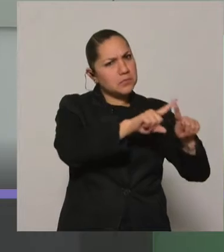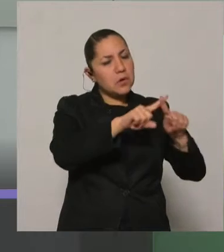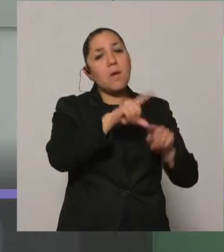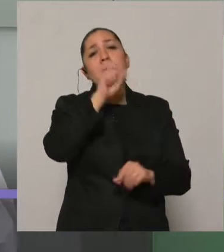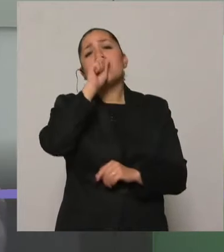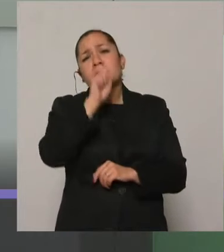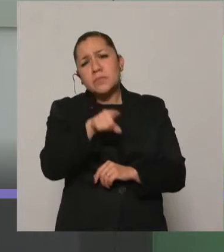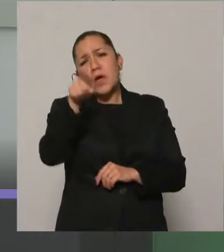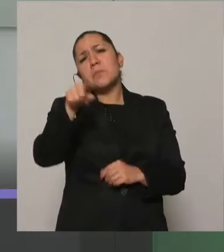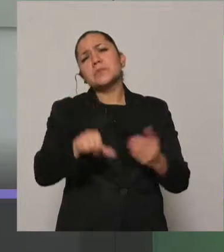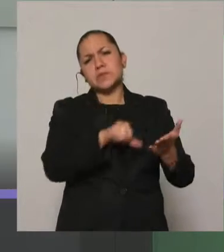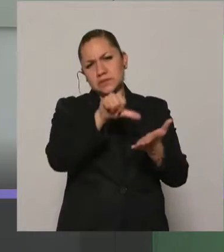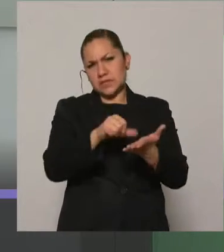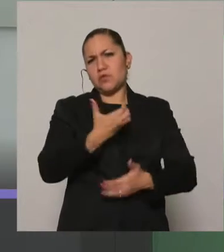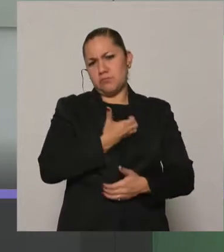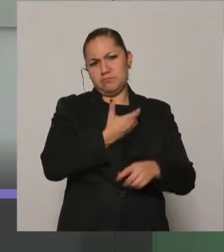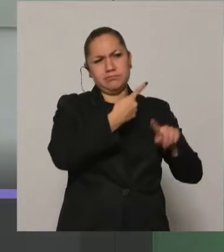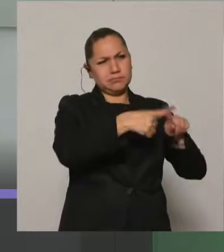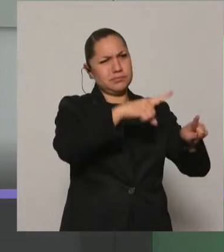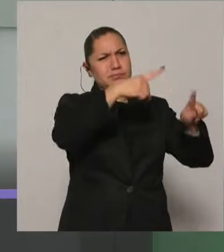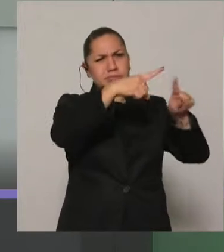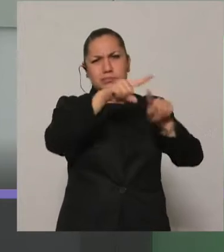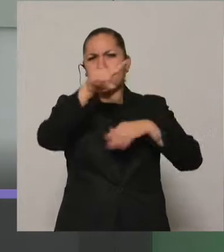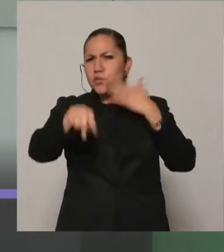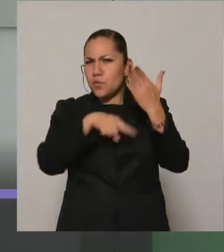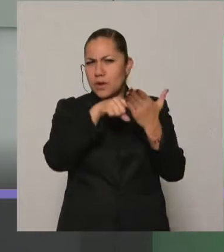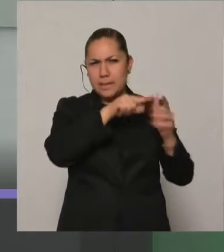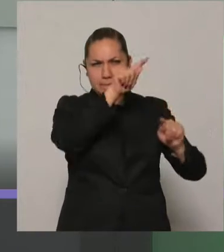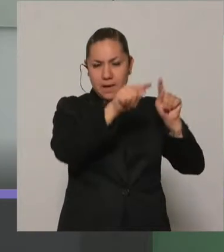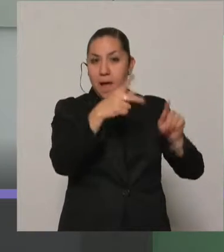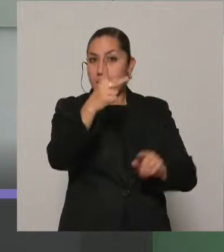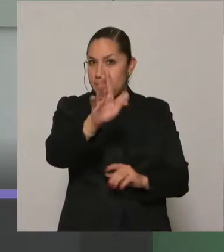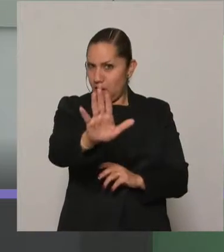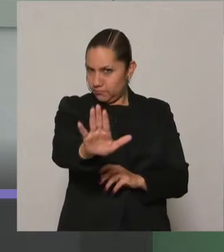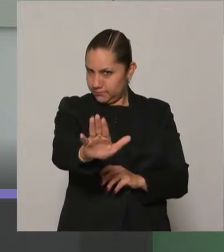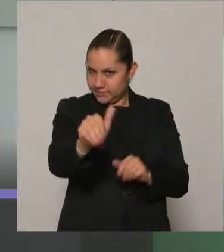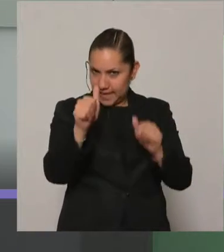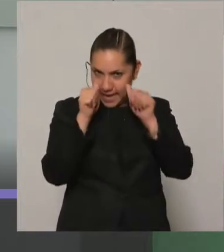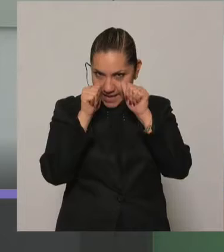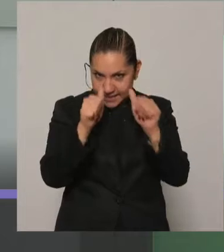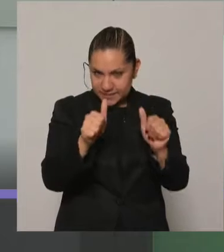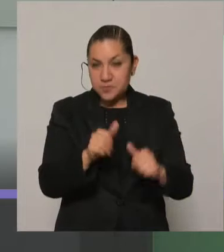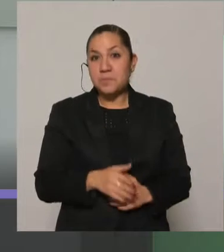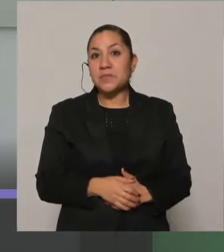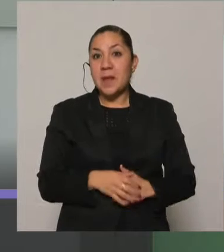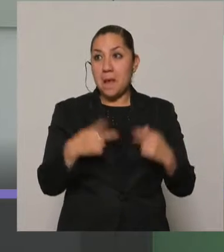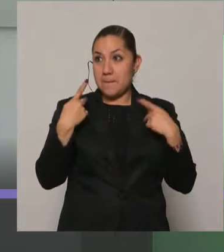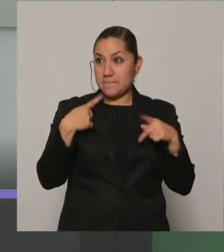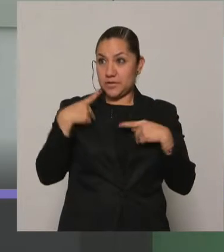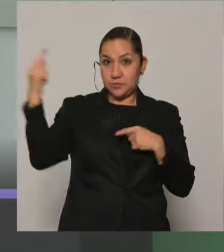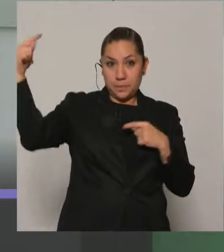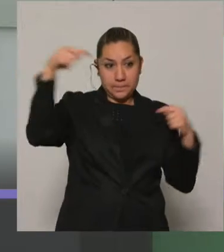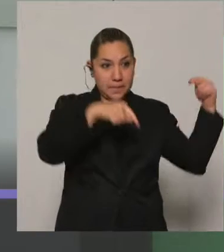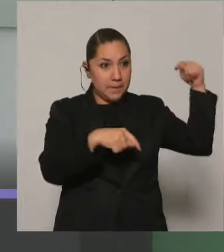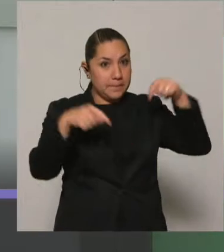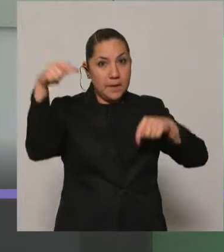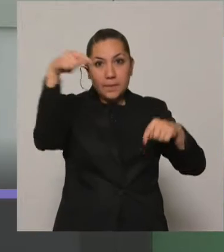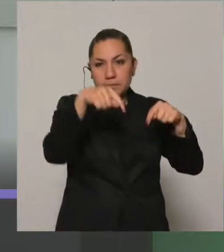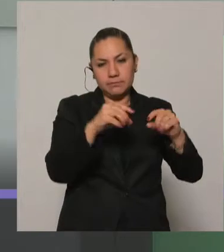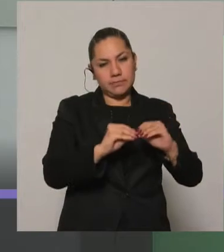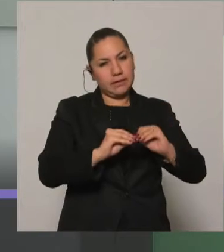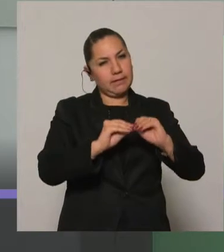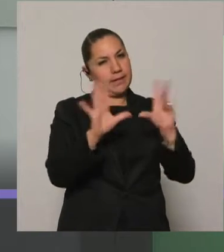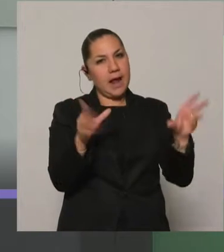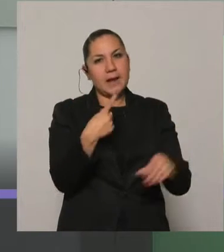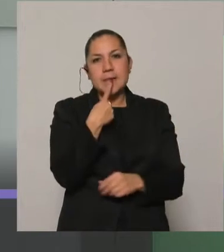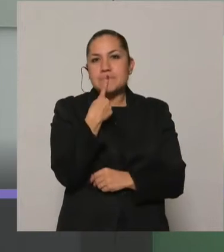centro histórico. Pero atención, cuando uno visita la ciudad, quiere comer. Y para